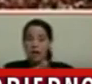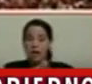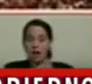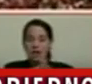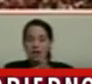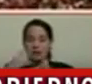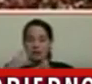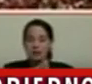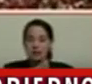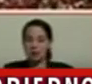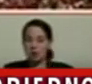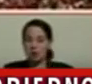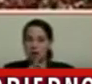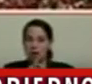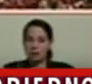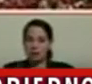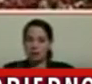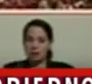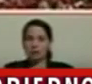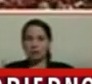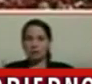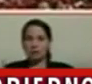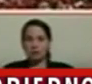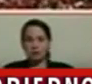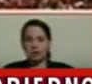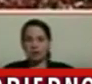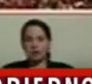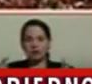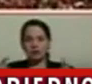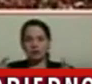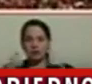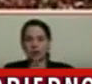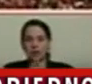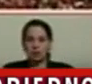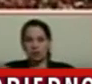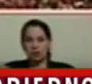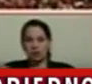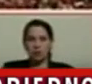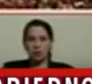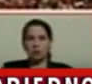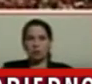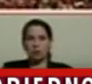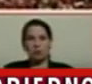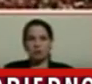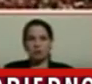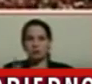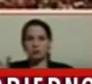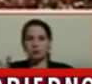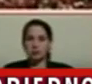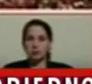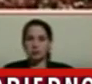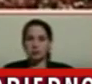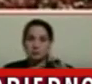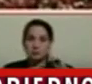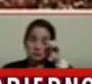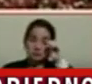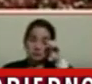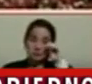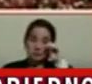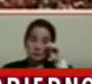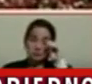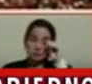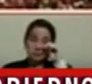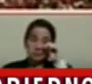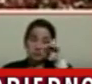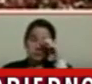pretender imponerse por las armas un pequeño grupo. Por eso yo siempre les dije, y estoy feliz